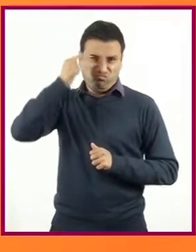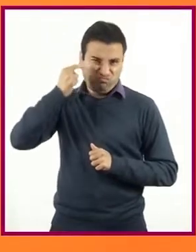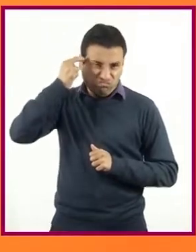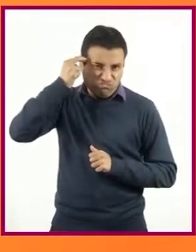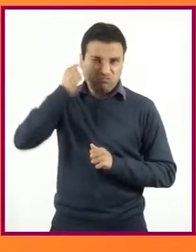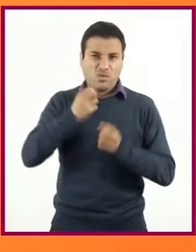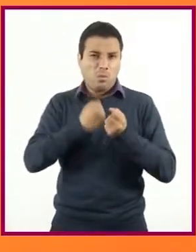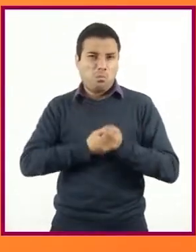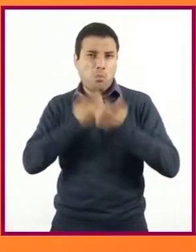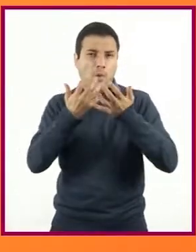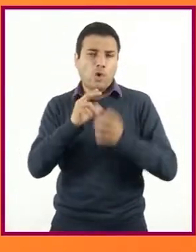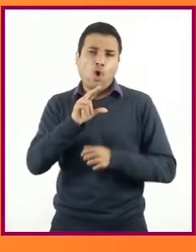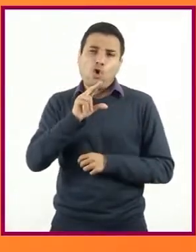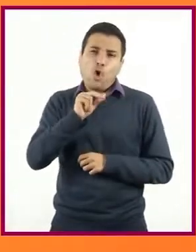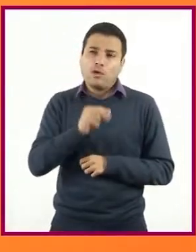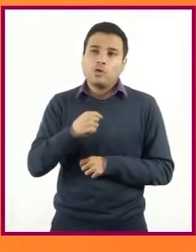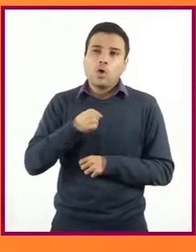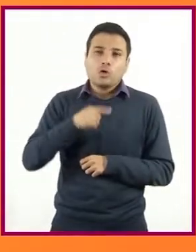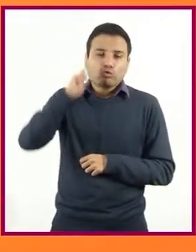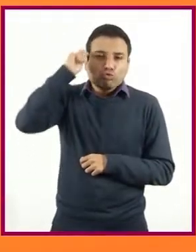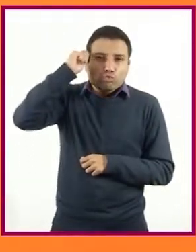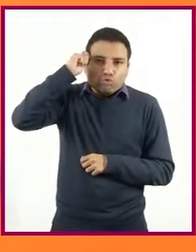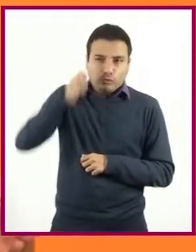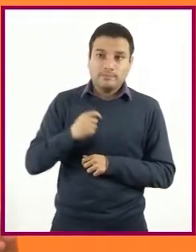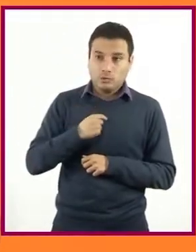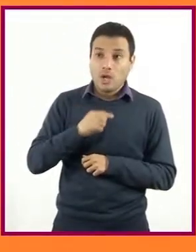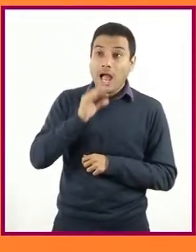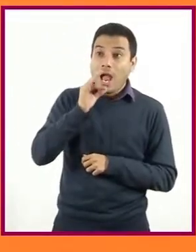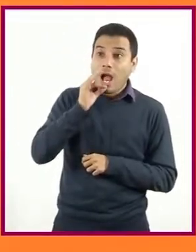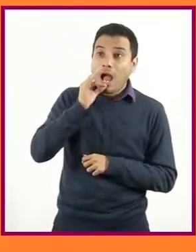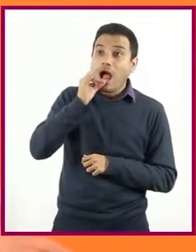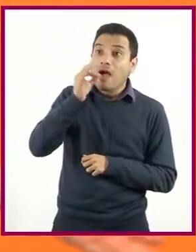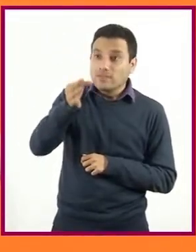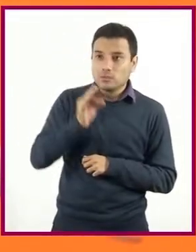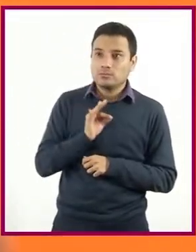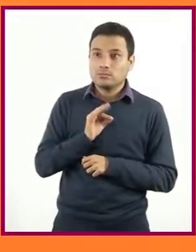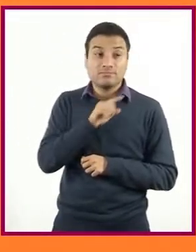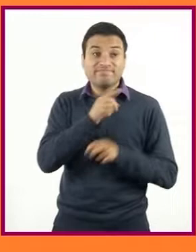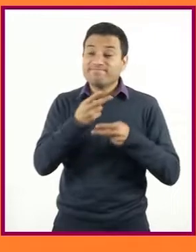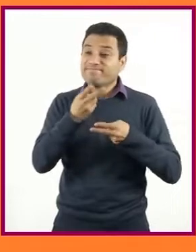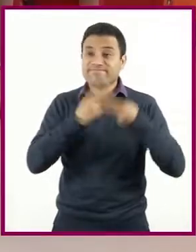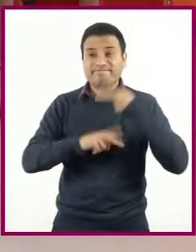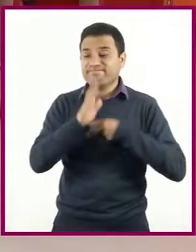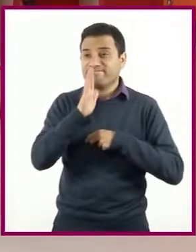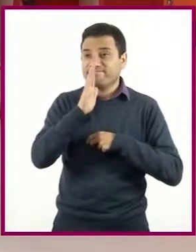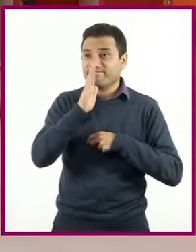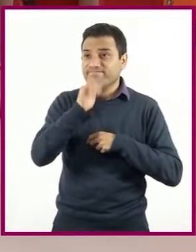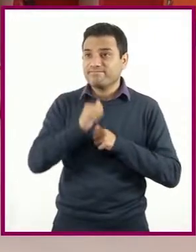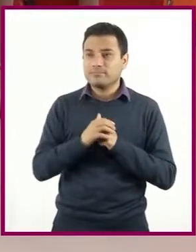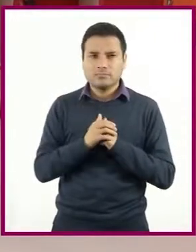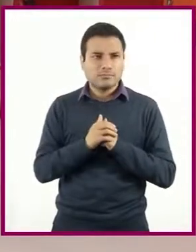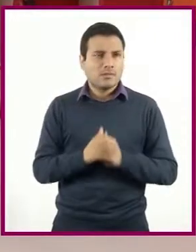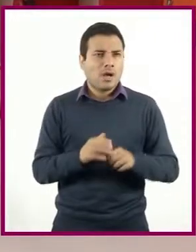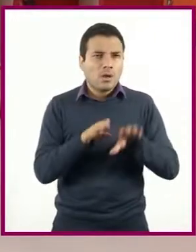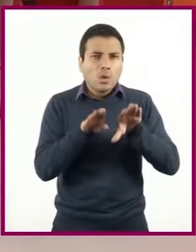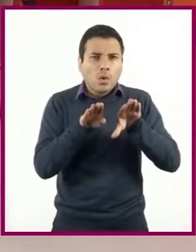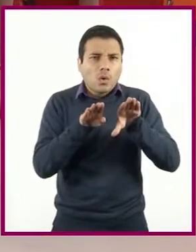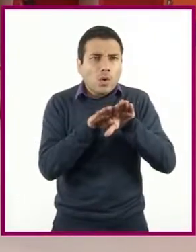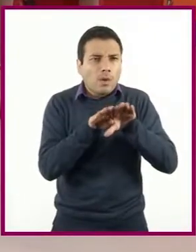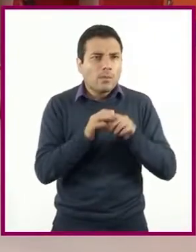No, yo soy solo su mensajero y les vengo a decir que no va a poder venir. ¿Cómo?